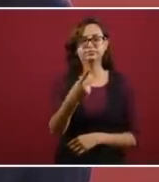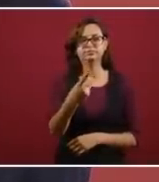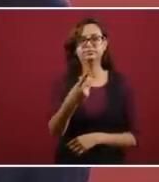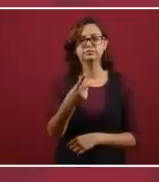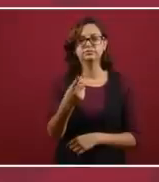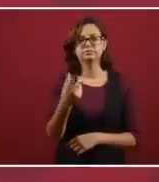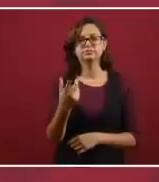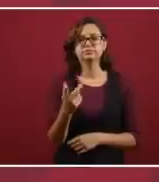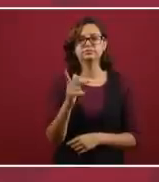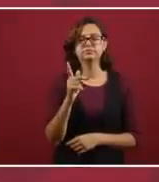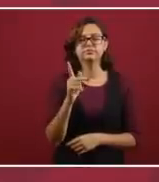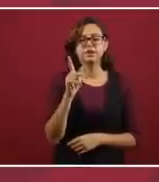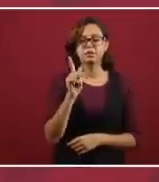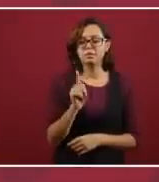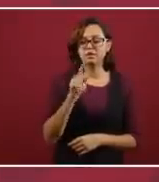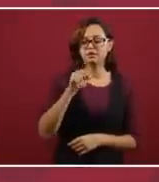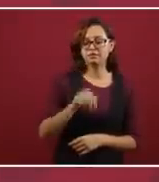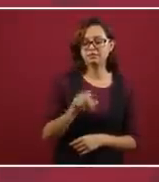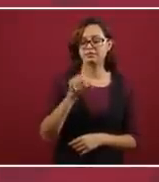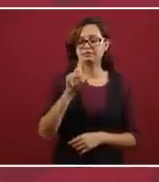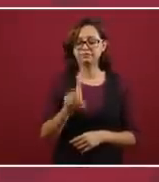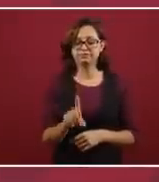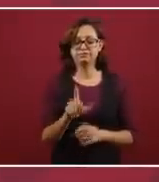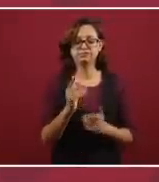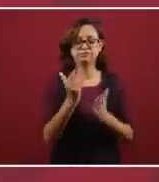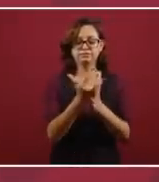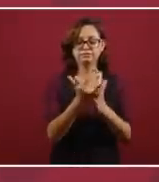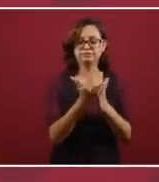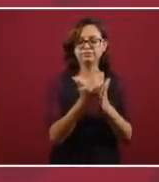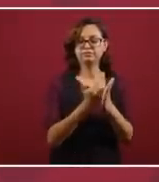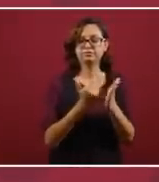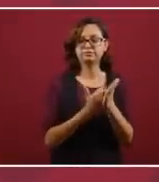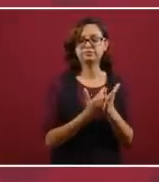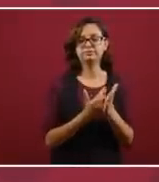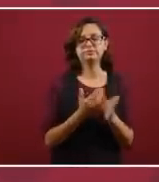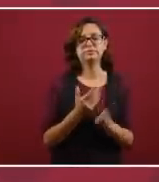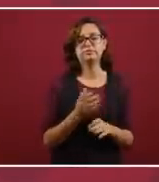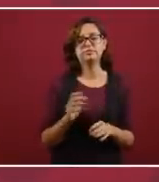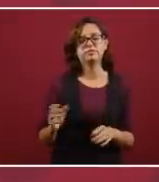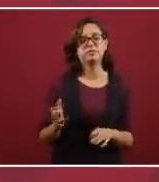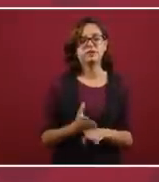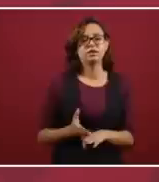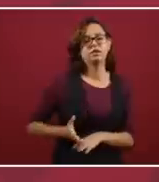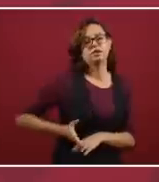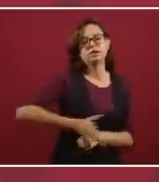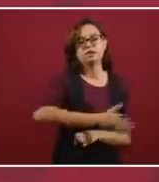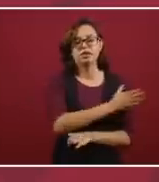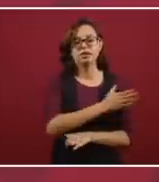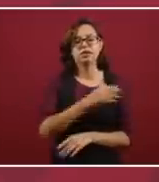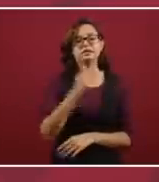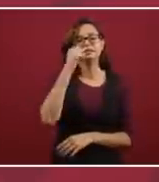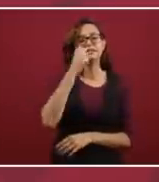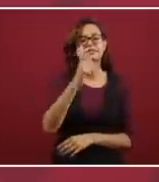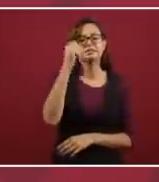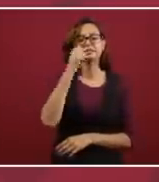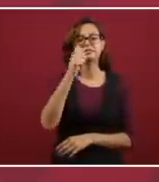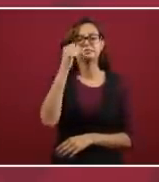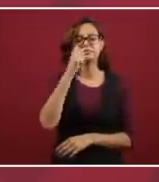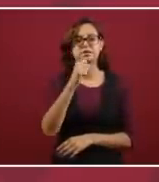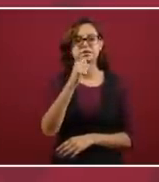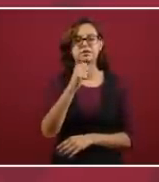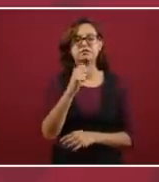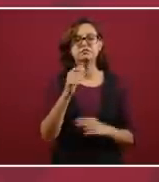los planes de desarrollo se hacían a partir de la